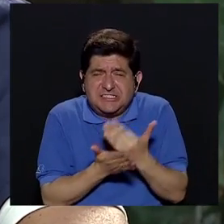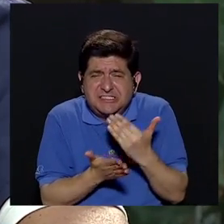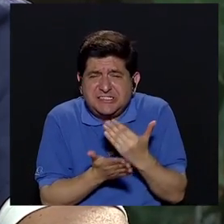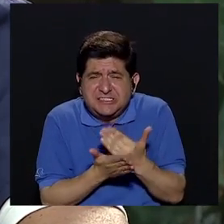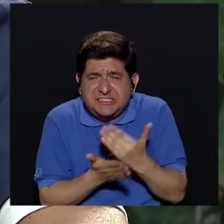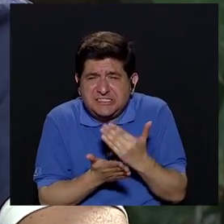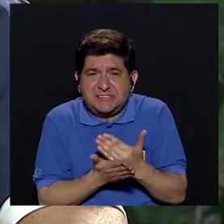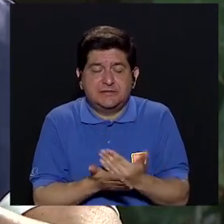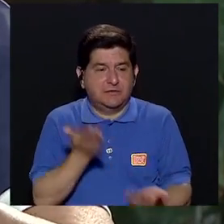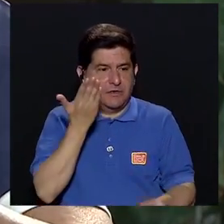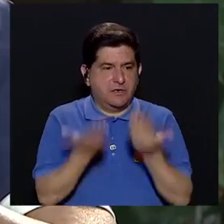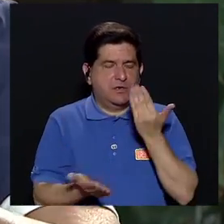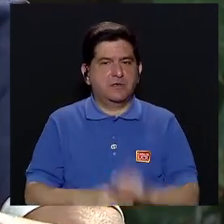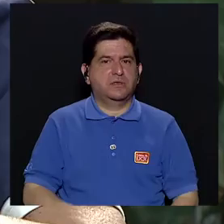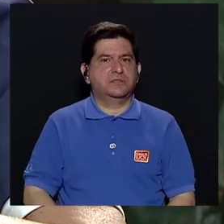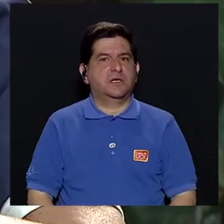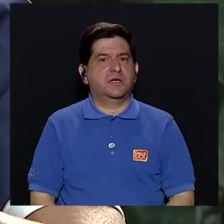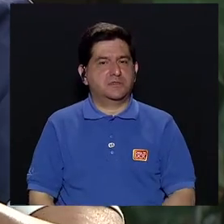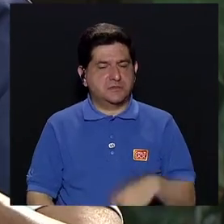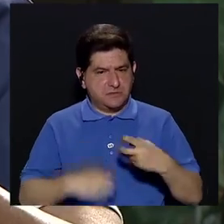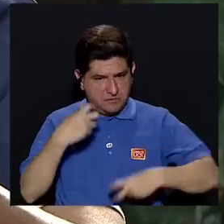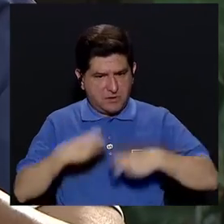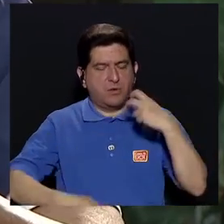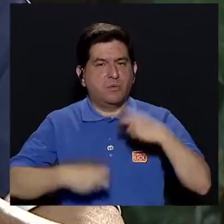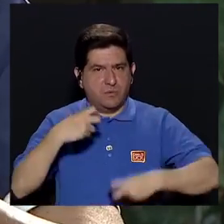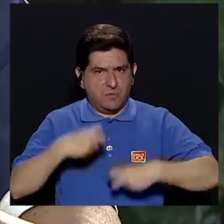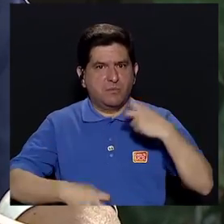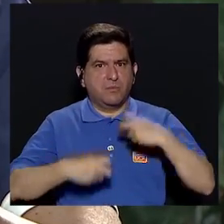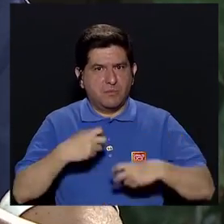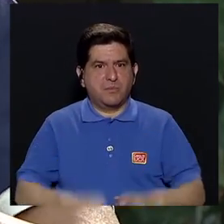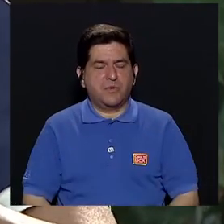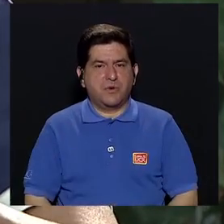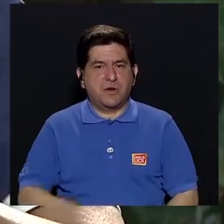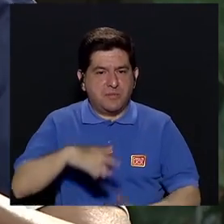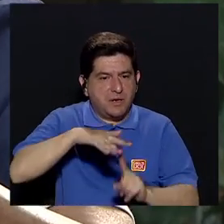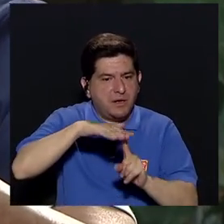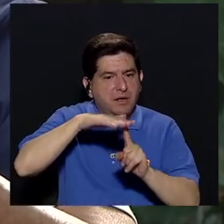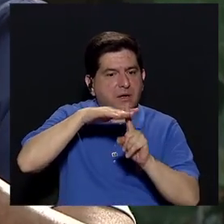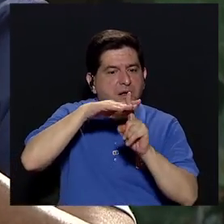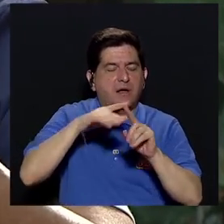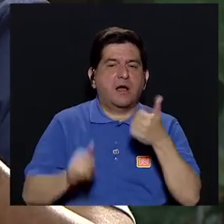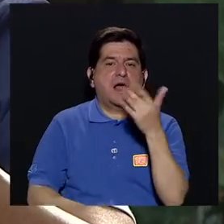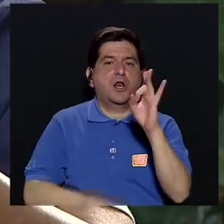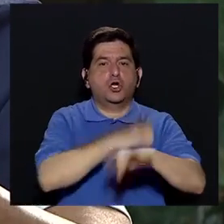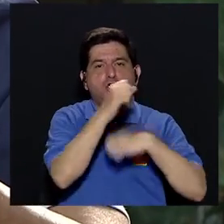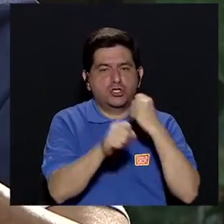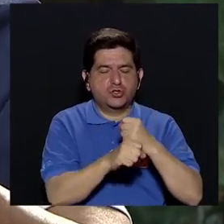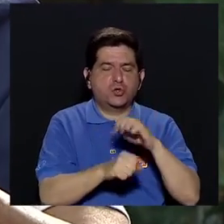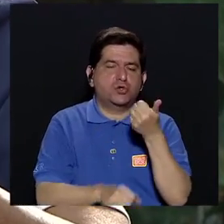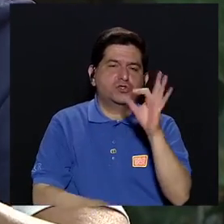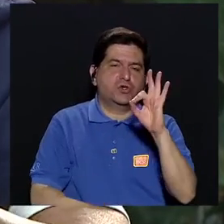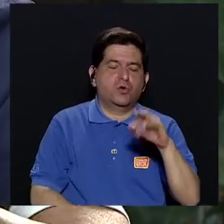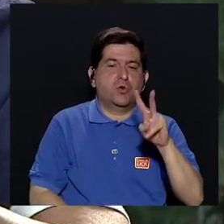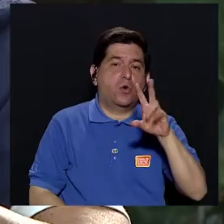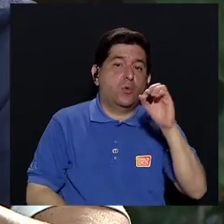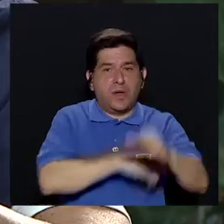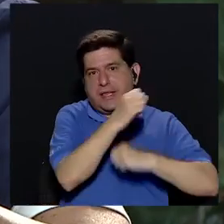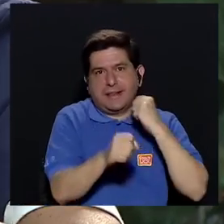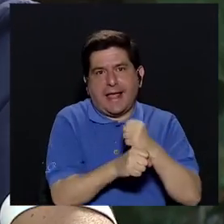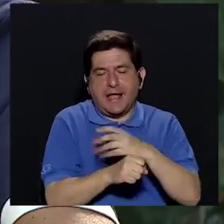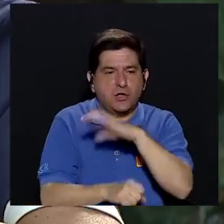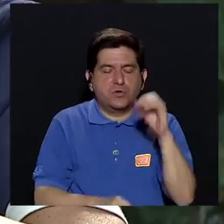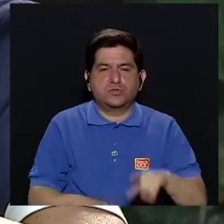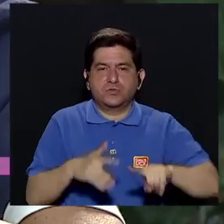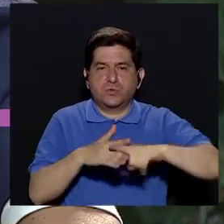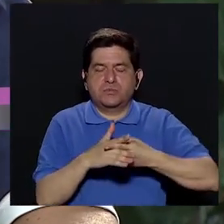molestar, puede que comience a molestar cuando esté saliendo, a los 18 años, 19, 20,